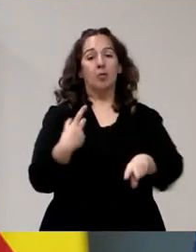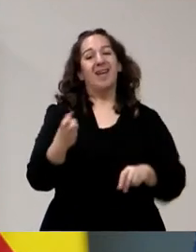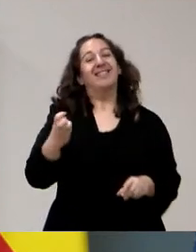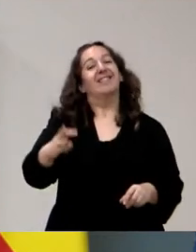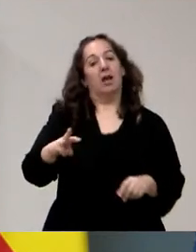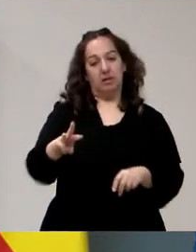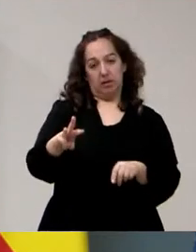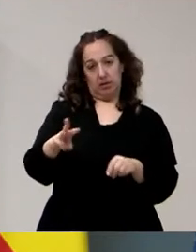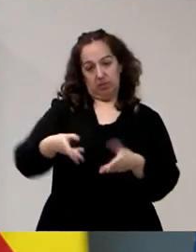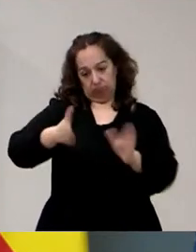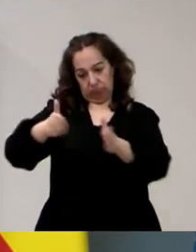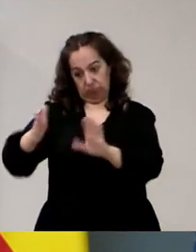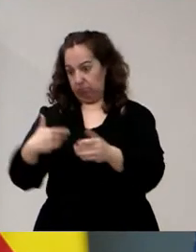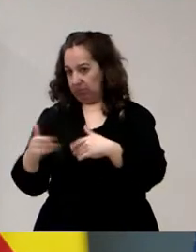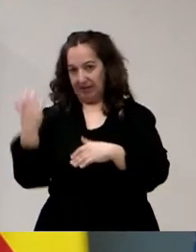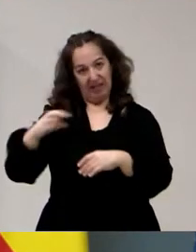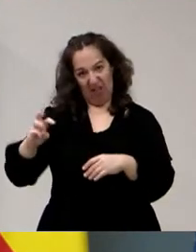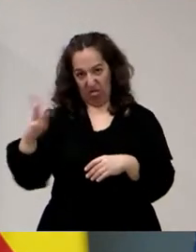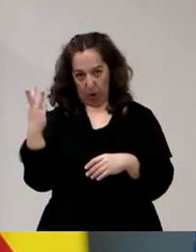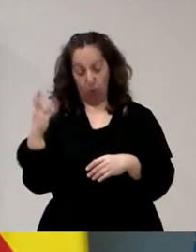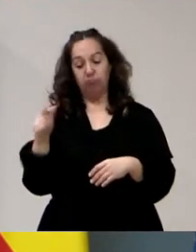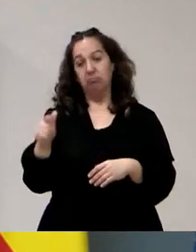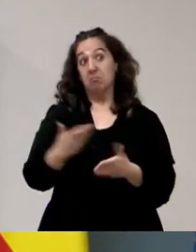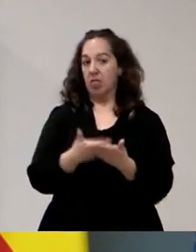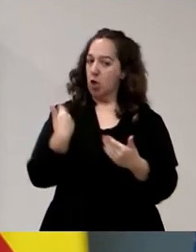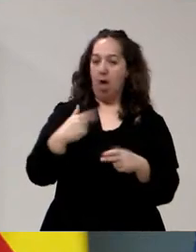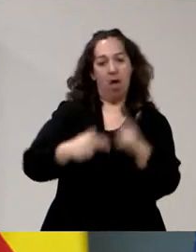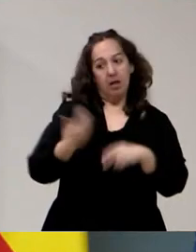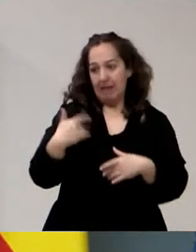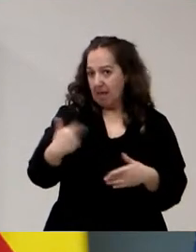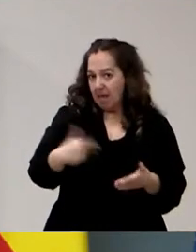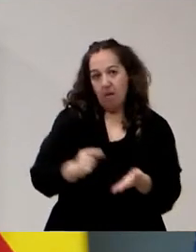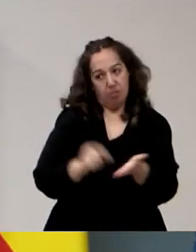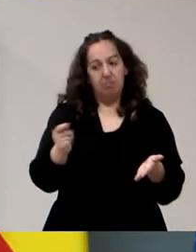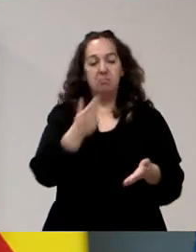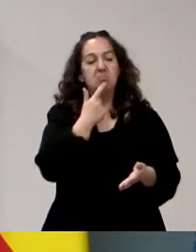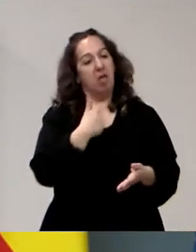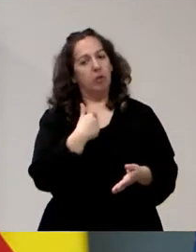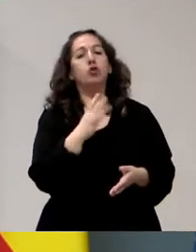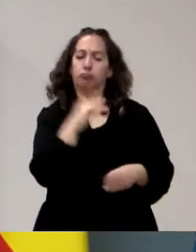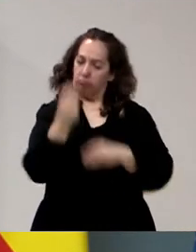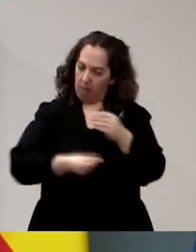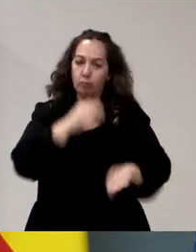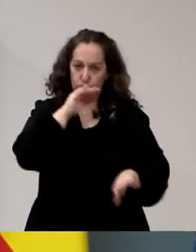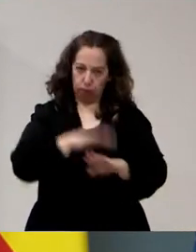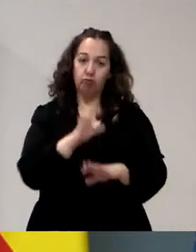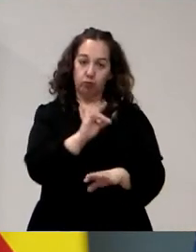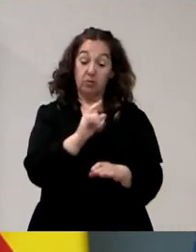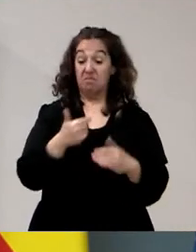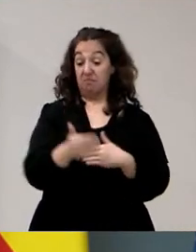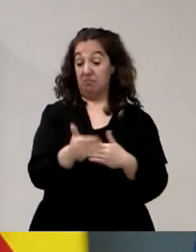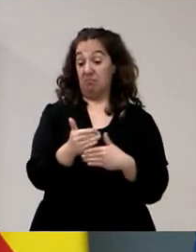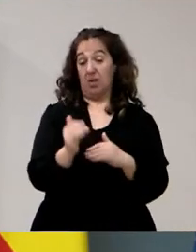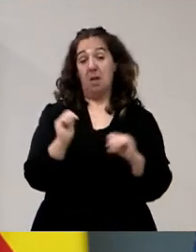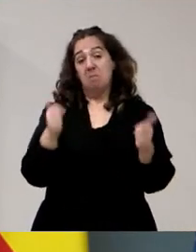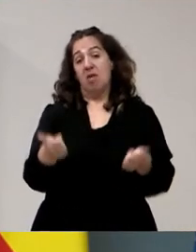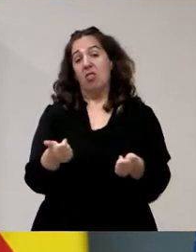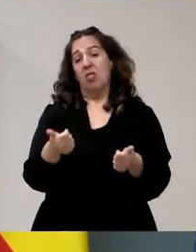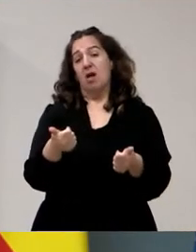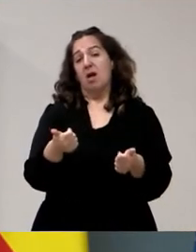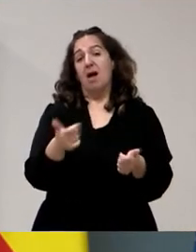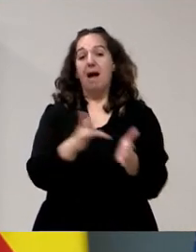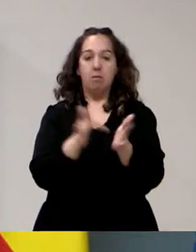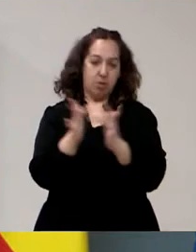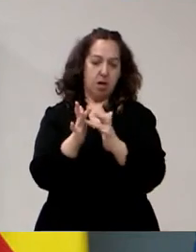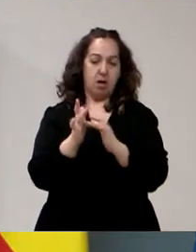forma inmediata como se ha anunciado me ha dicho que s así lo harán a principios de del mes de